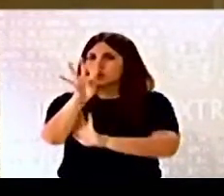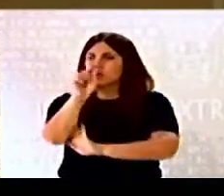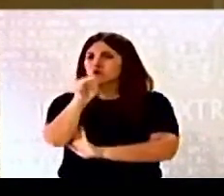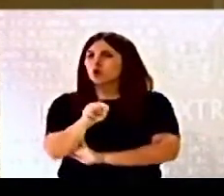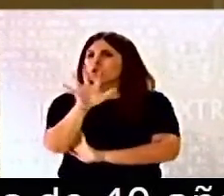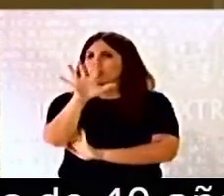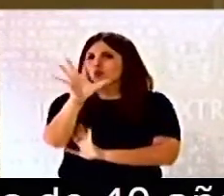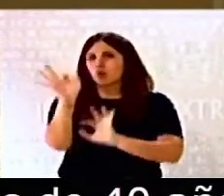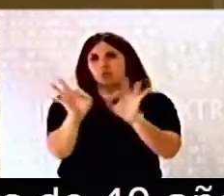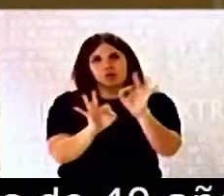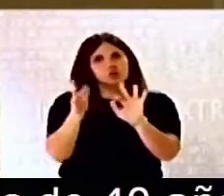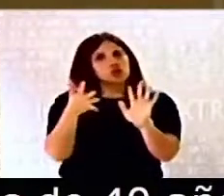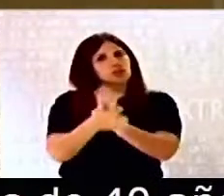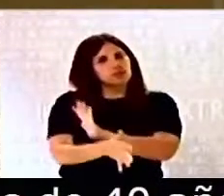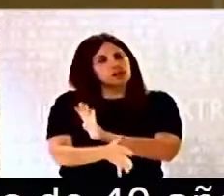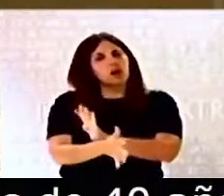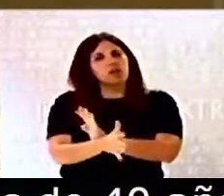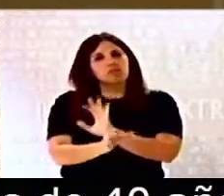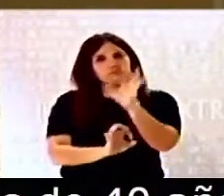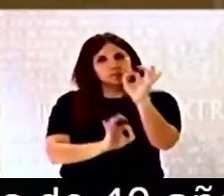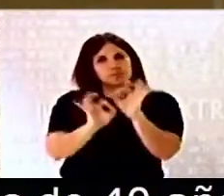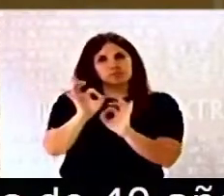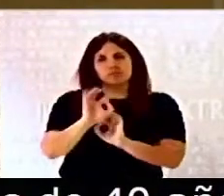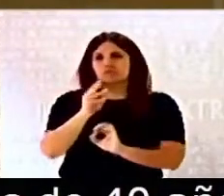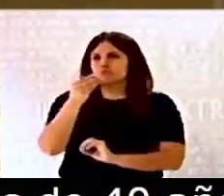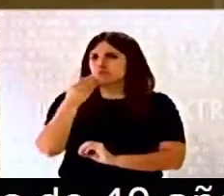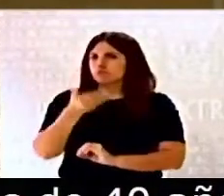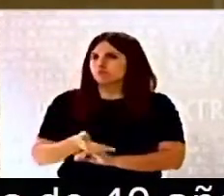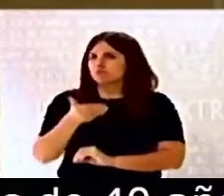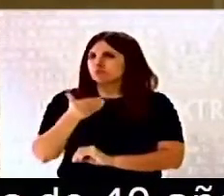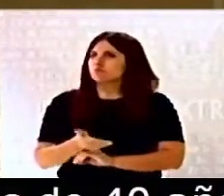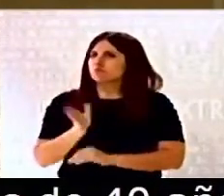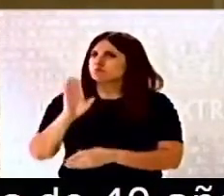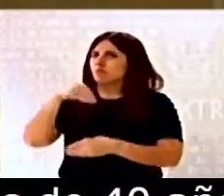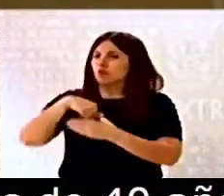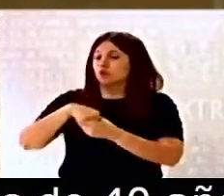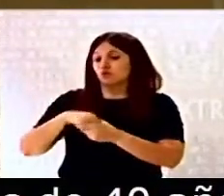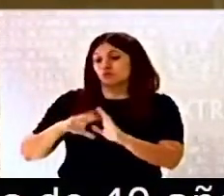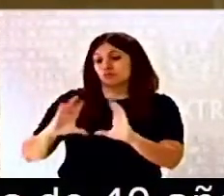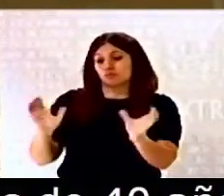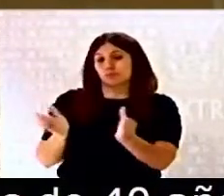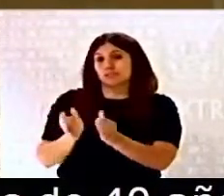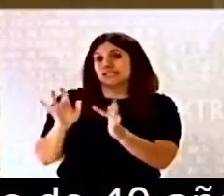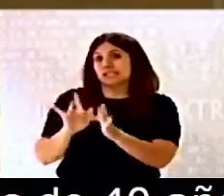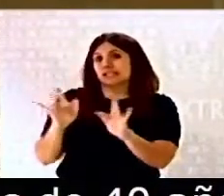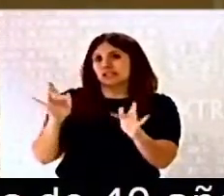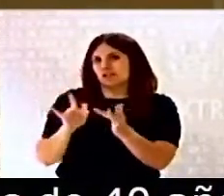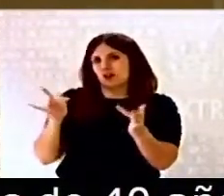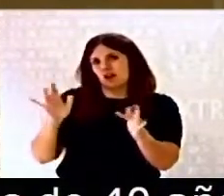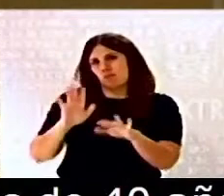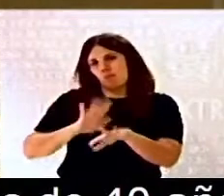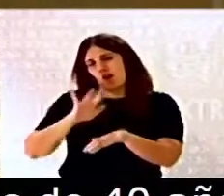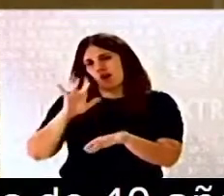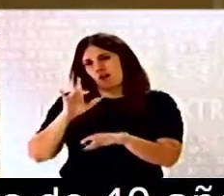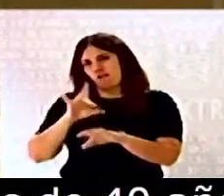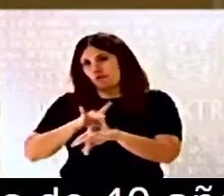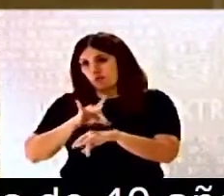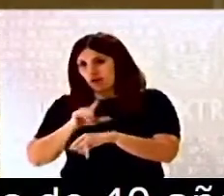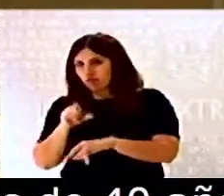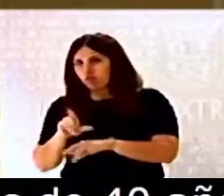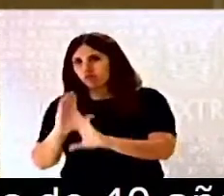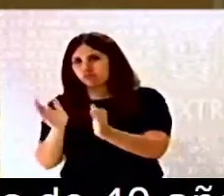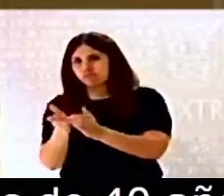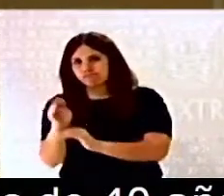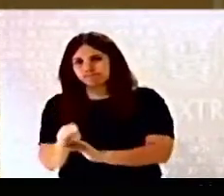Una cifra muy importante de cobertura en la población más sensible a la enfermedad. En los mayores de 12 años,